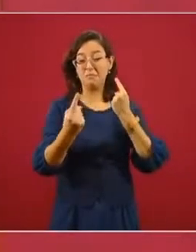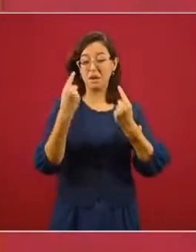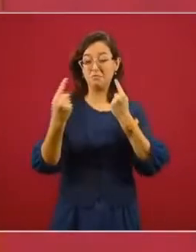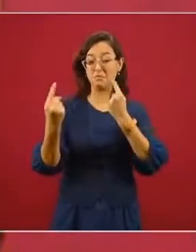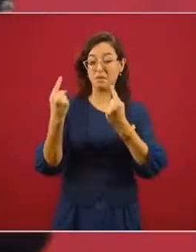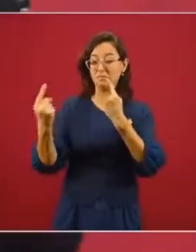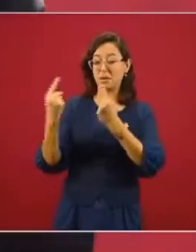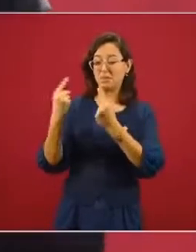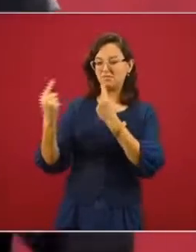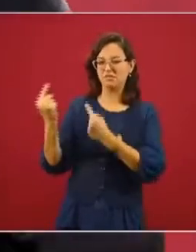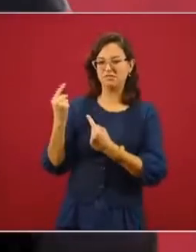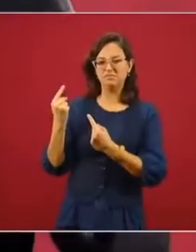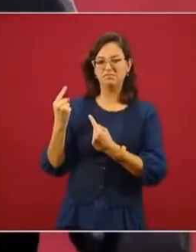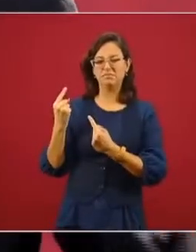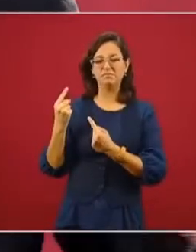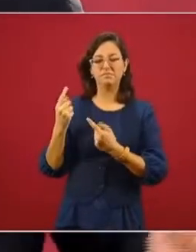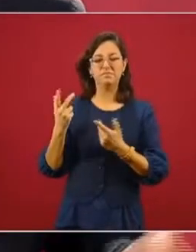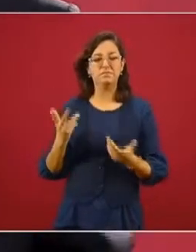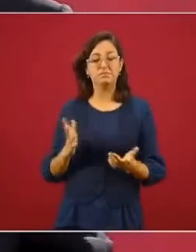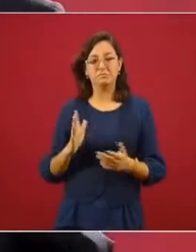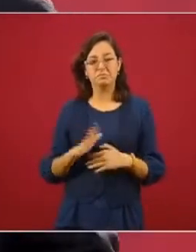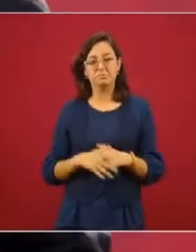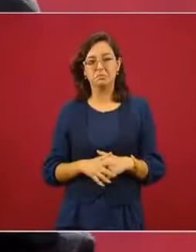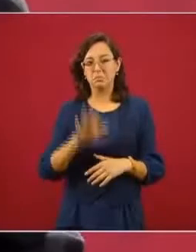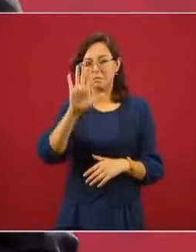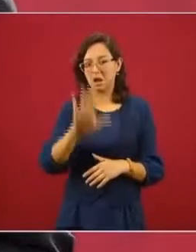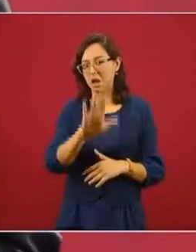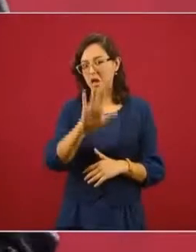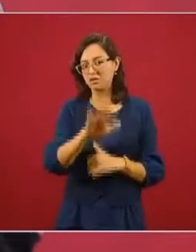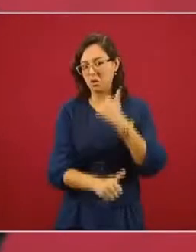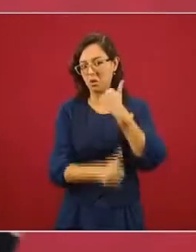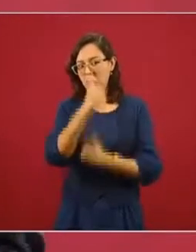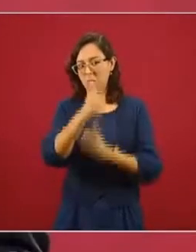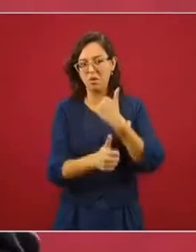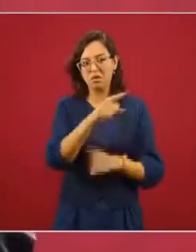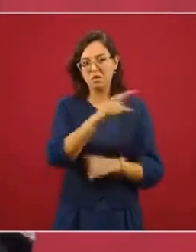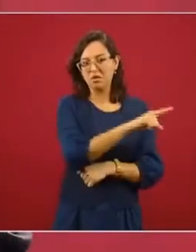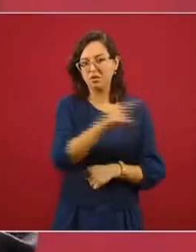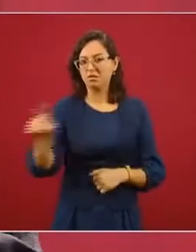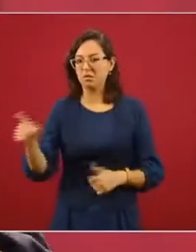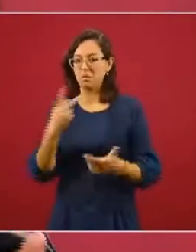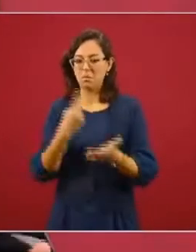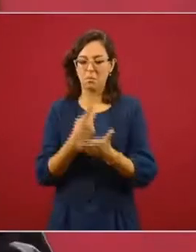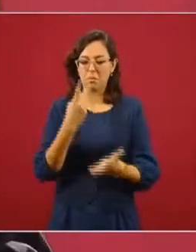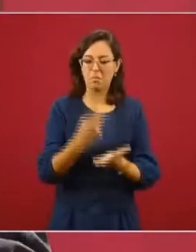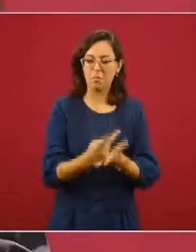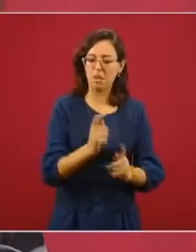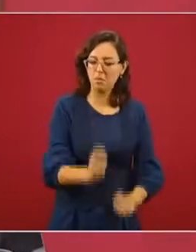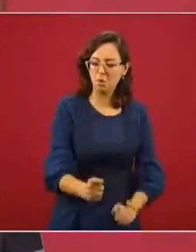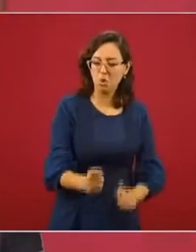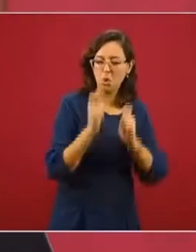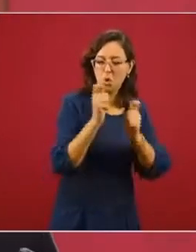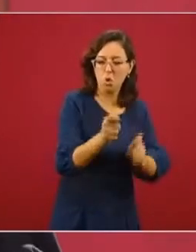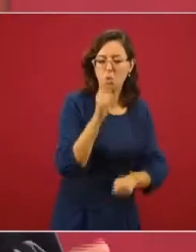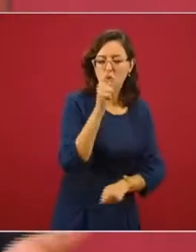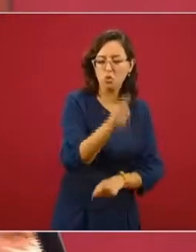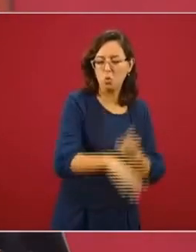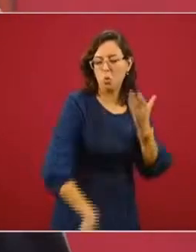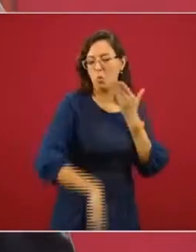se les otorga la medalla de el más opositor. Pues